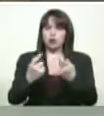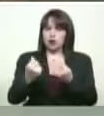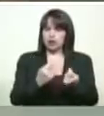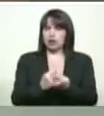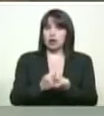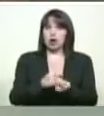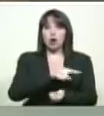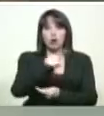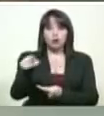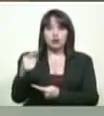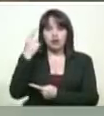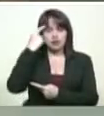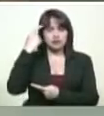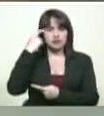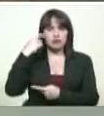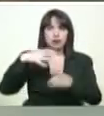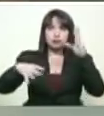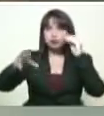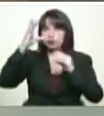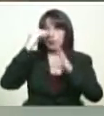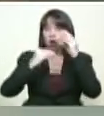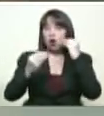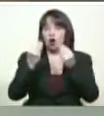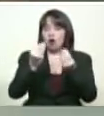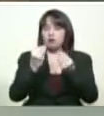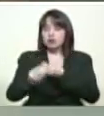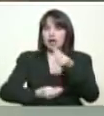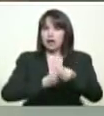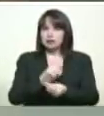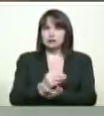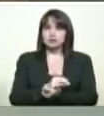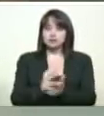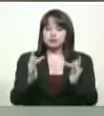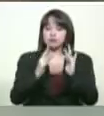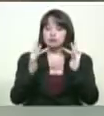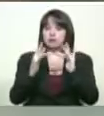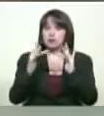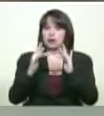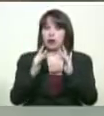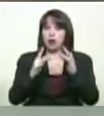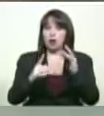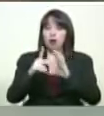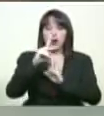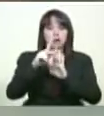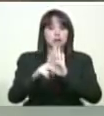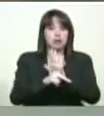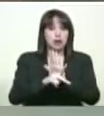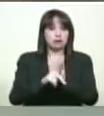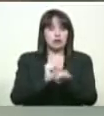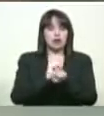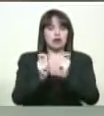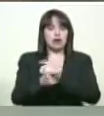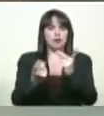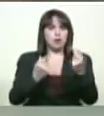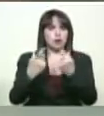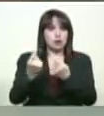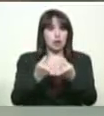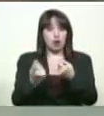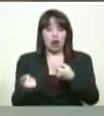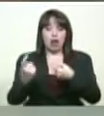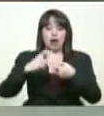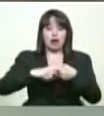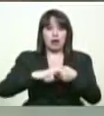empapados y además conectados con el plan de reconversión monetaria para además vamos a anclar el bolívar